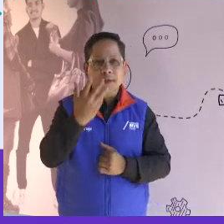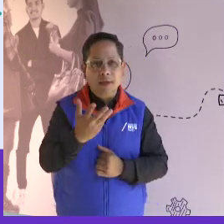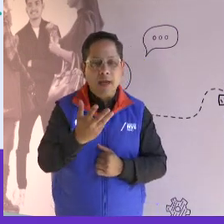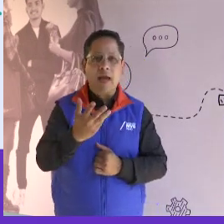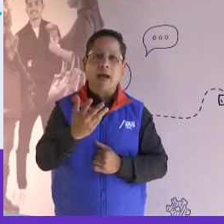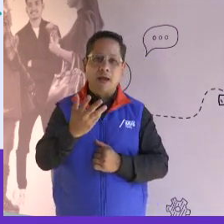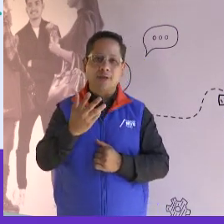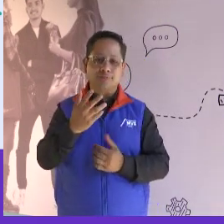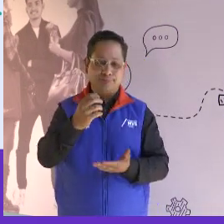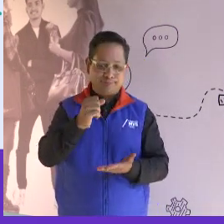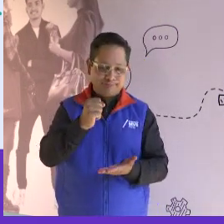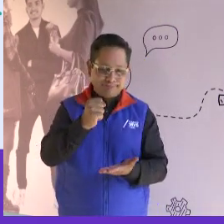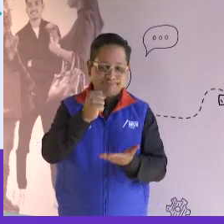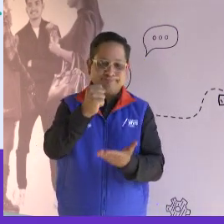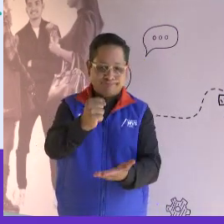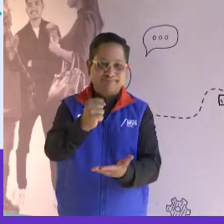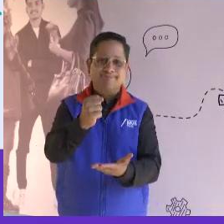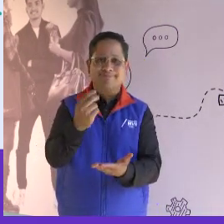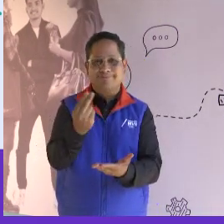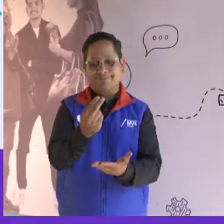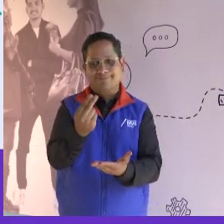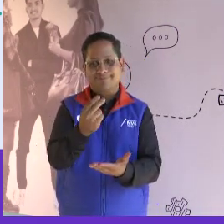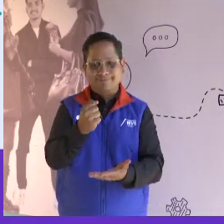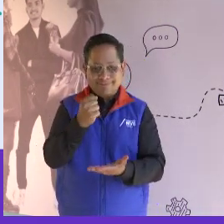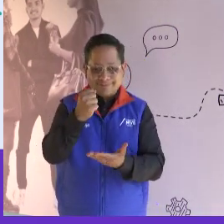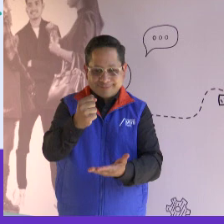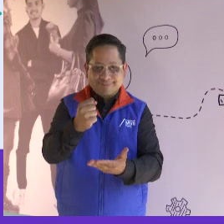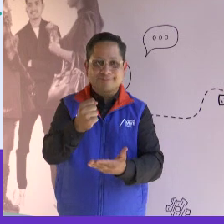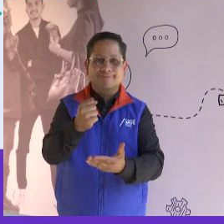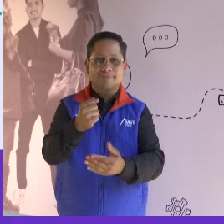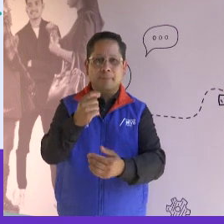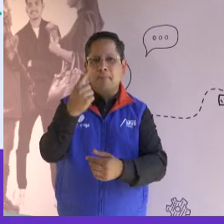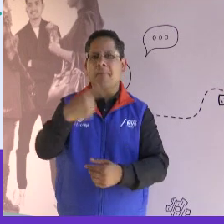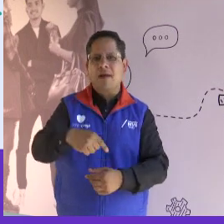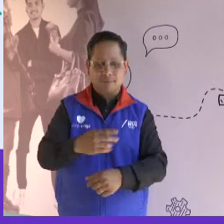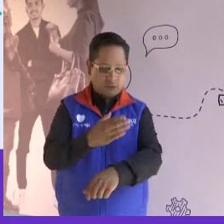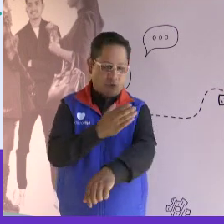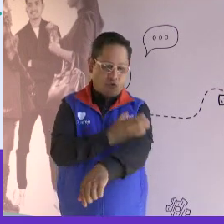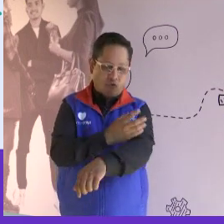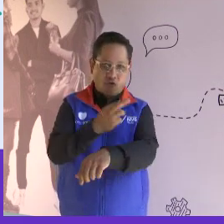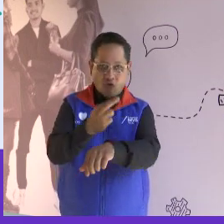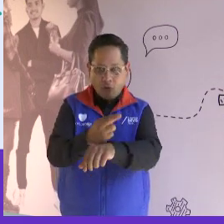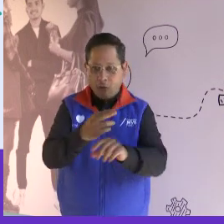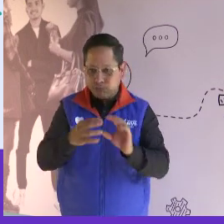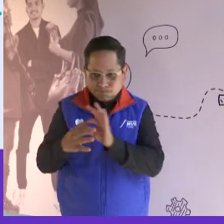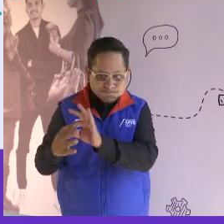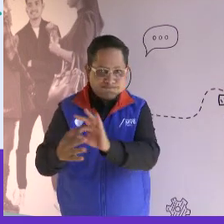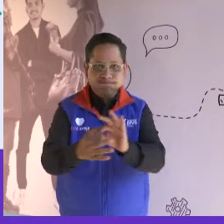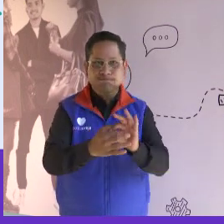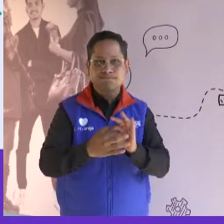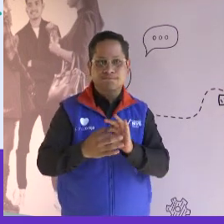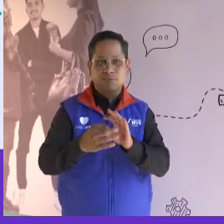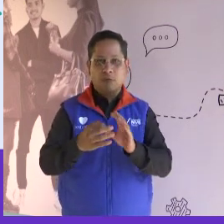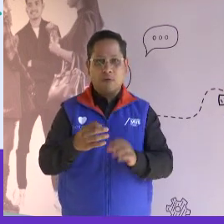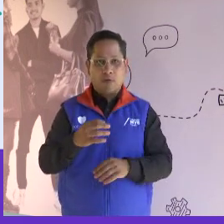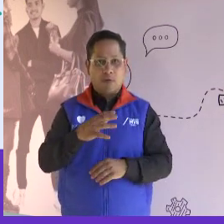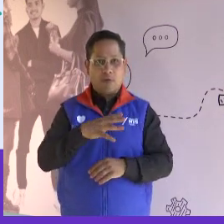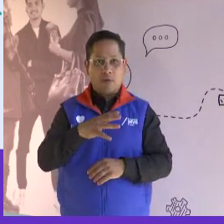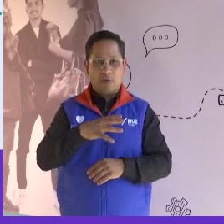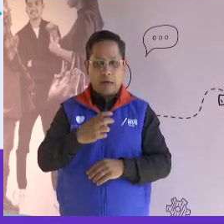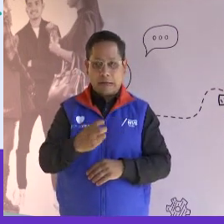recursos para coordinarnos, ¿no? La colaboración, el trabajo en red no ocurre en el vacío, no